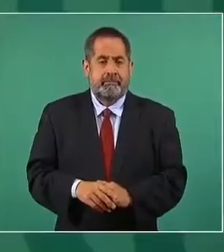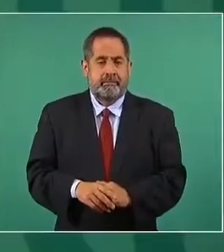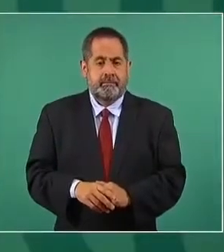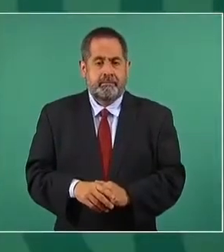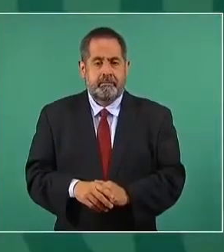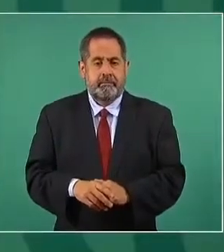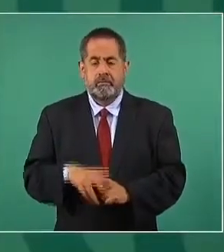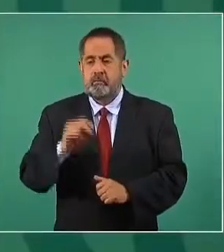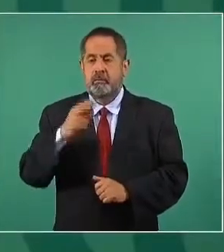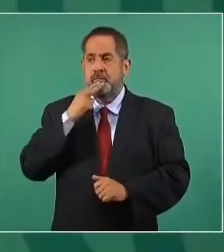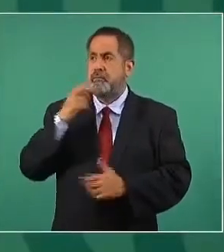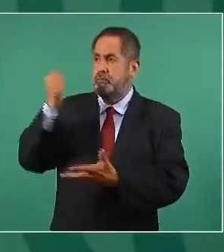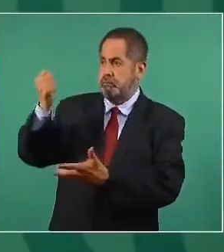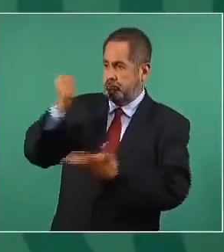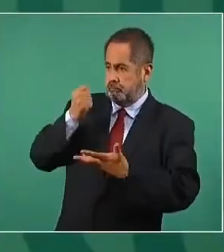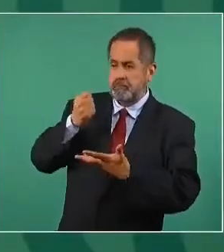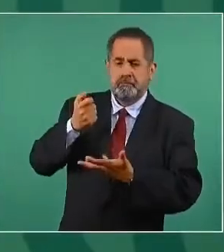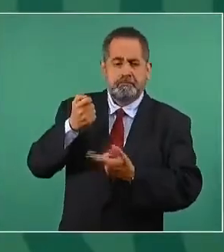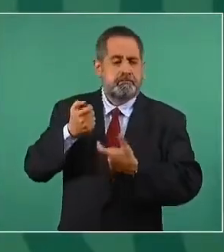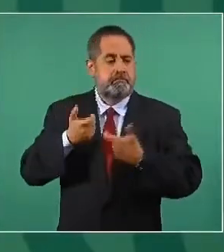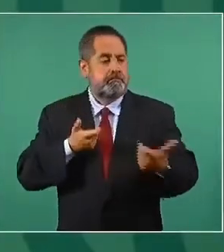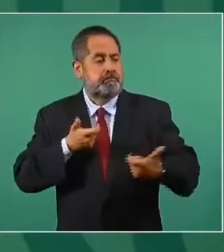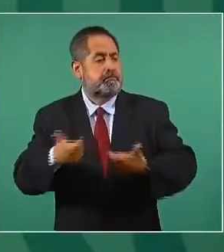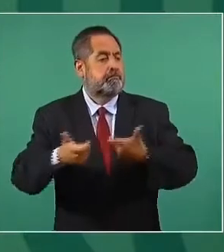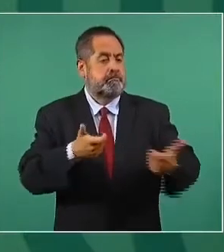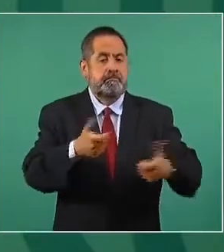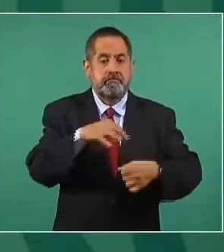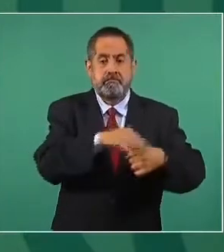No se usó el dinero del presupuesto,